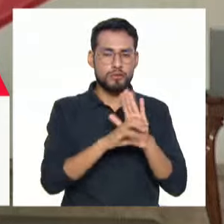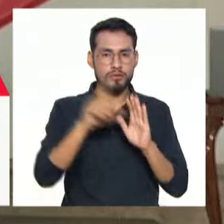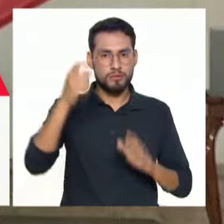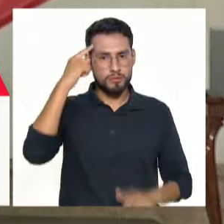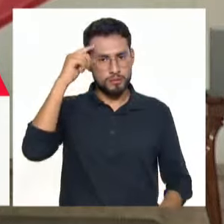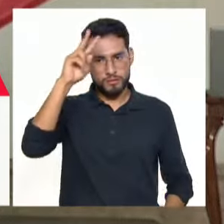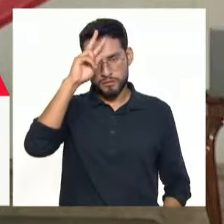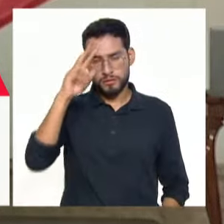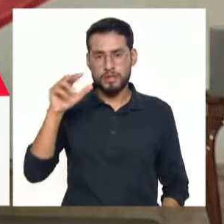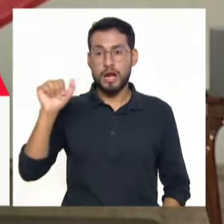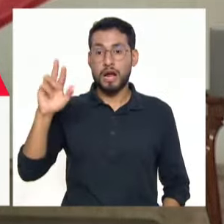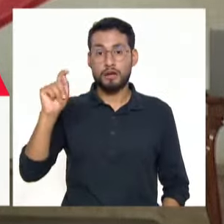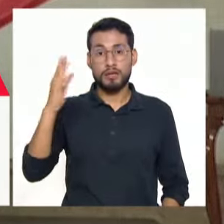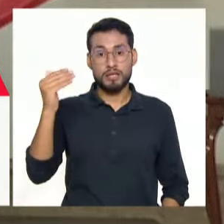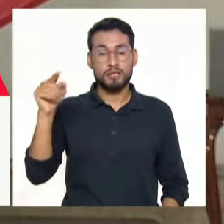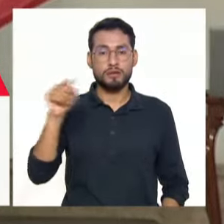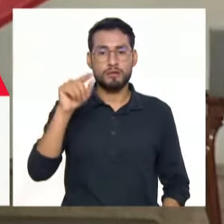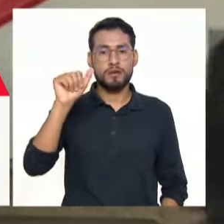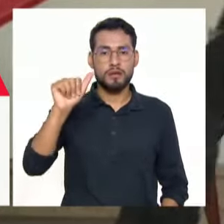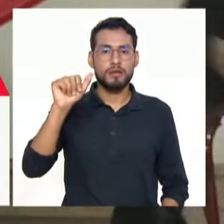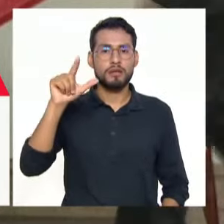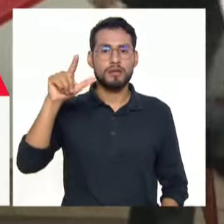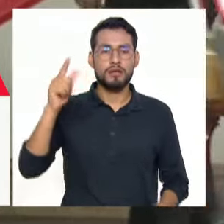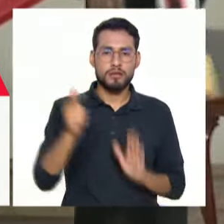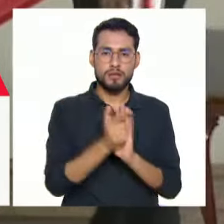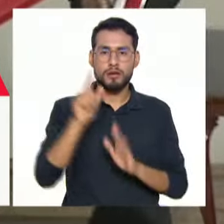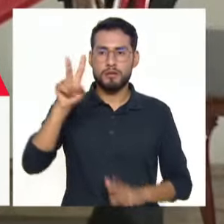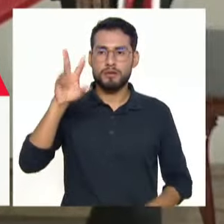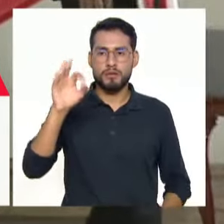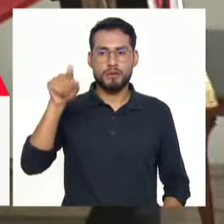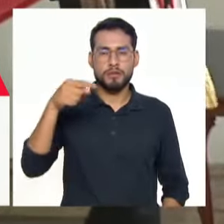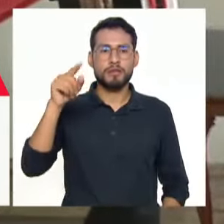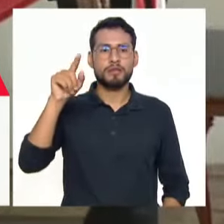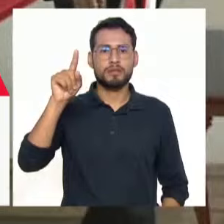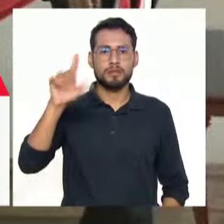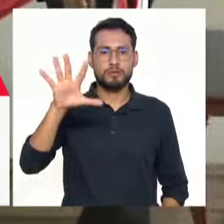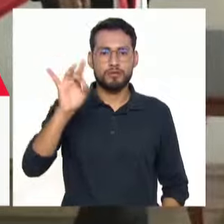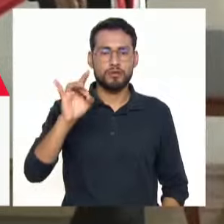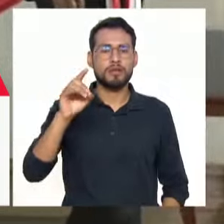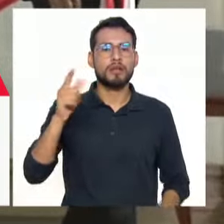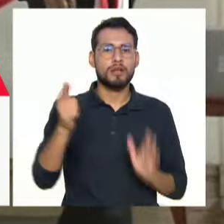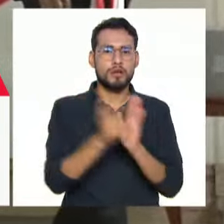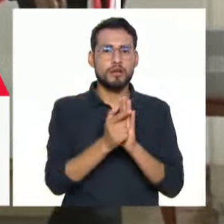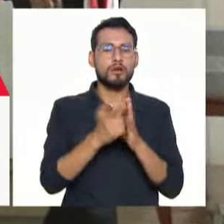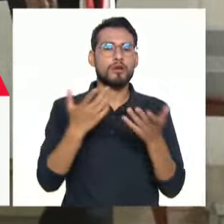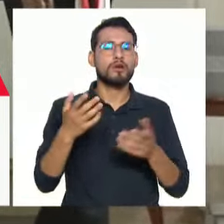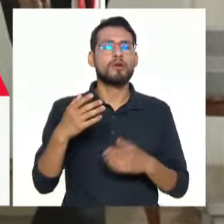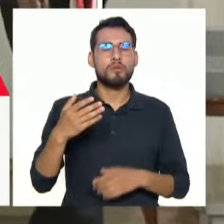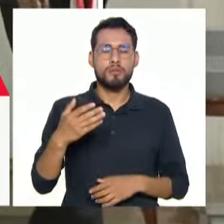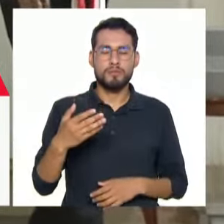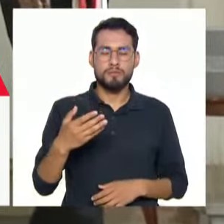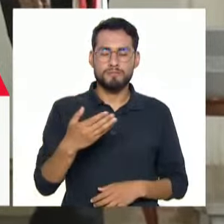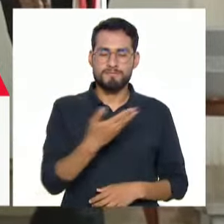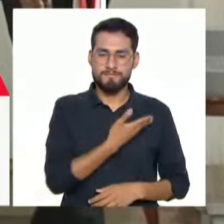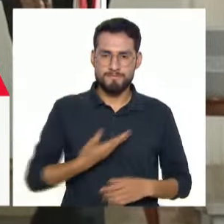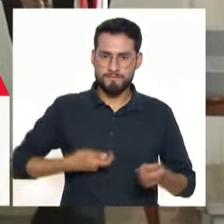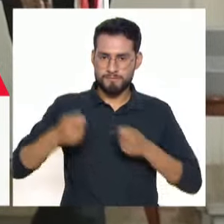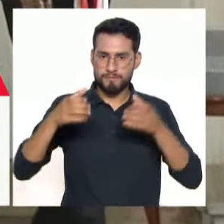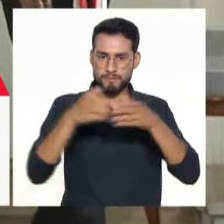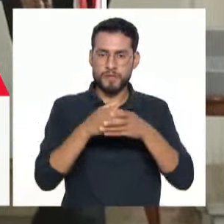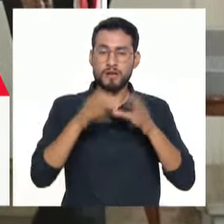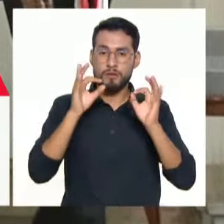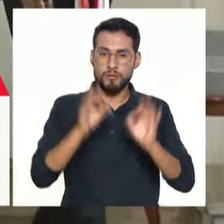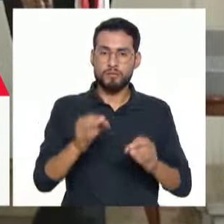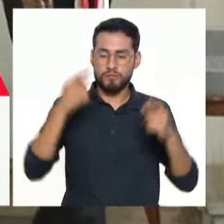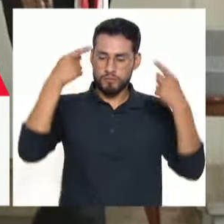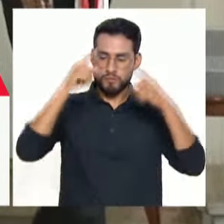Constitución Política del Perú, el artículo 15-A de la Ley 29.158, Ley Orgánica del Poder Ejecutivo, y,